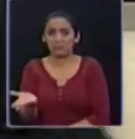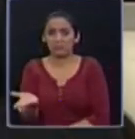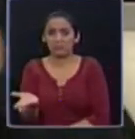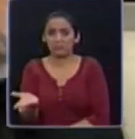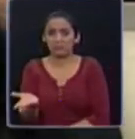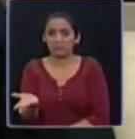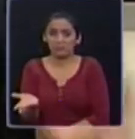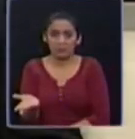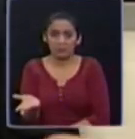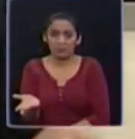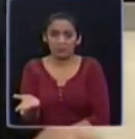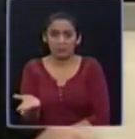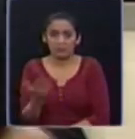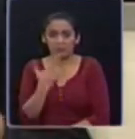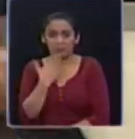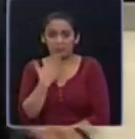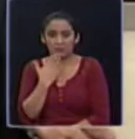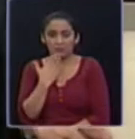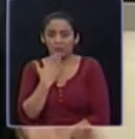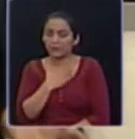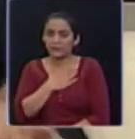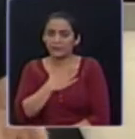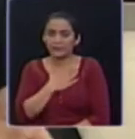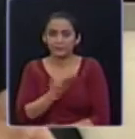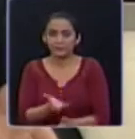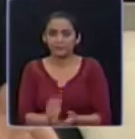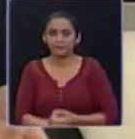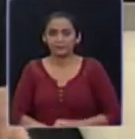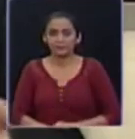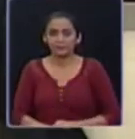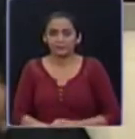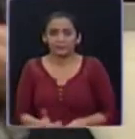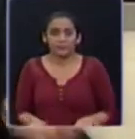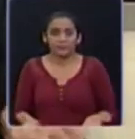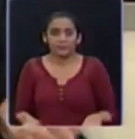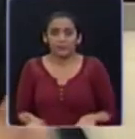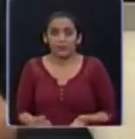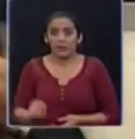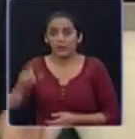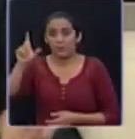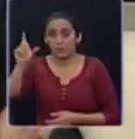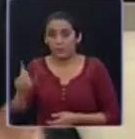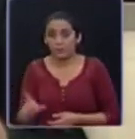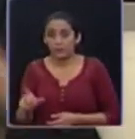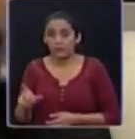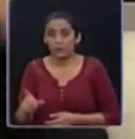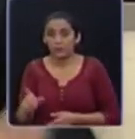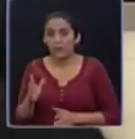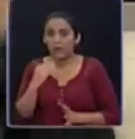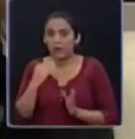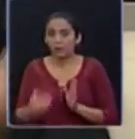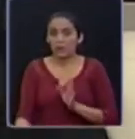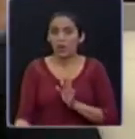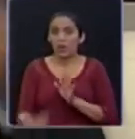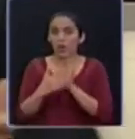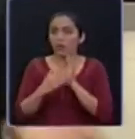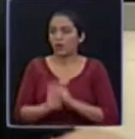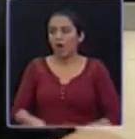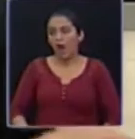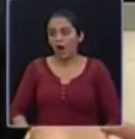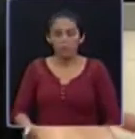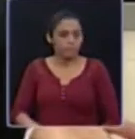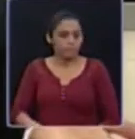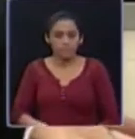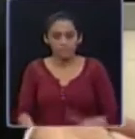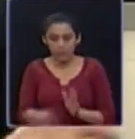máxima tan iberoamericana, lamentable, de que al enemigo, al contrario, la ley se le aplica y se le aplica con